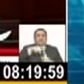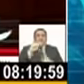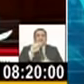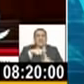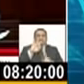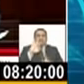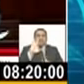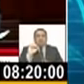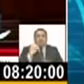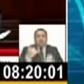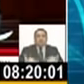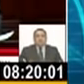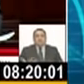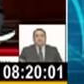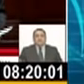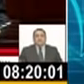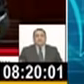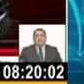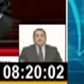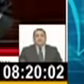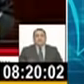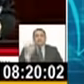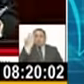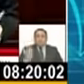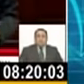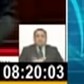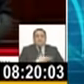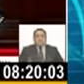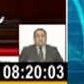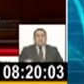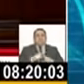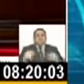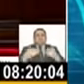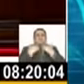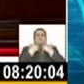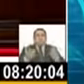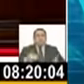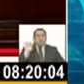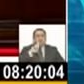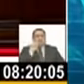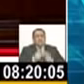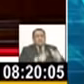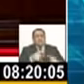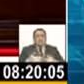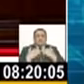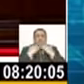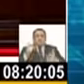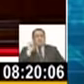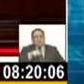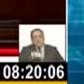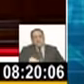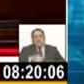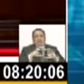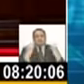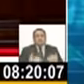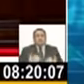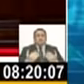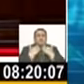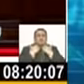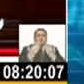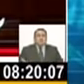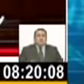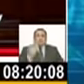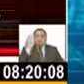momento oportuno. O sea, ahora se va a venir una crisis muy fuerte, una crisis que está vinculada con todo un cambio del Poder Ejecutivo,